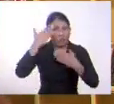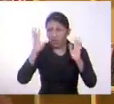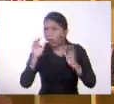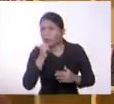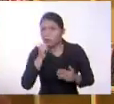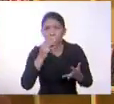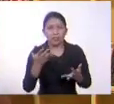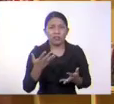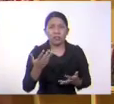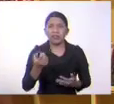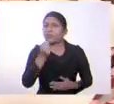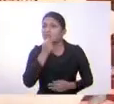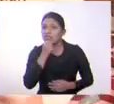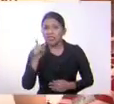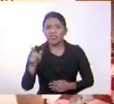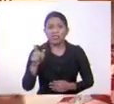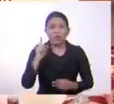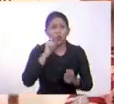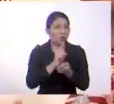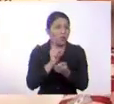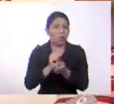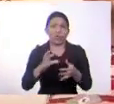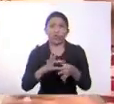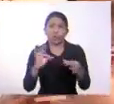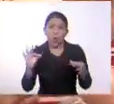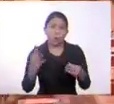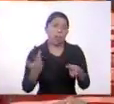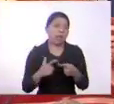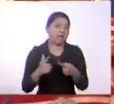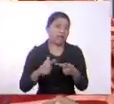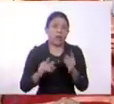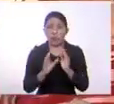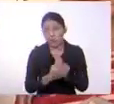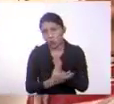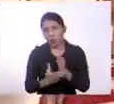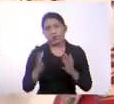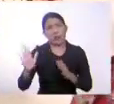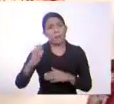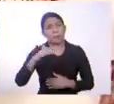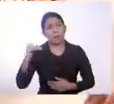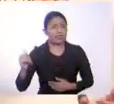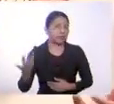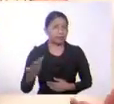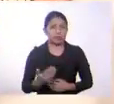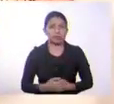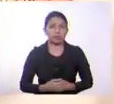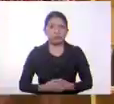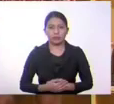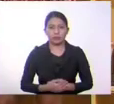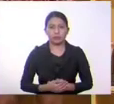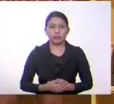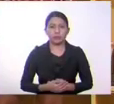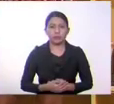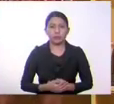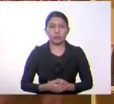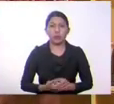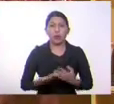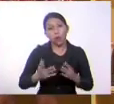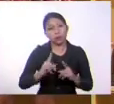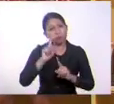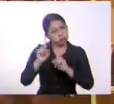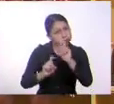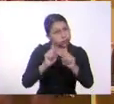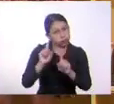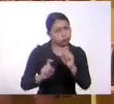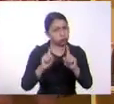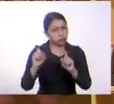ejemplo informarse acerca de conocer el idioma, la cultura de ese país de destino al que va a llegar, o también preguntarle, por